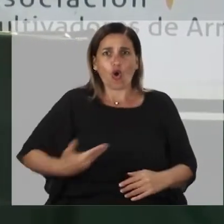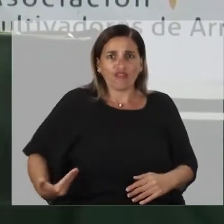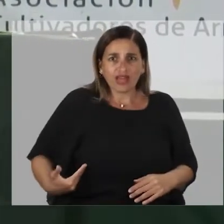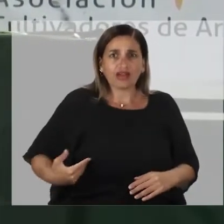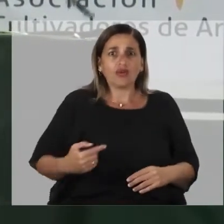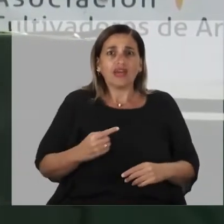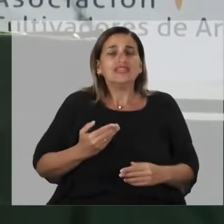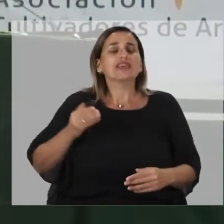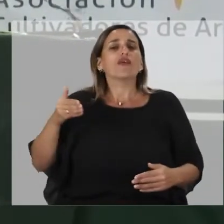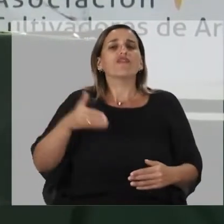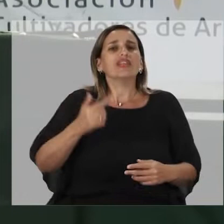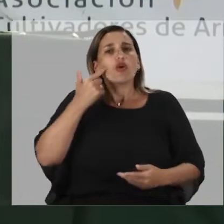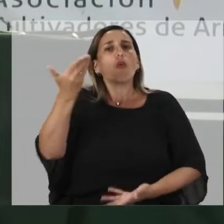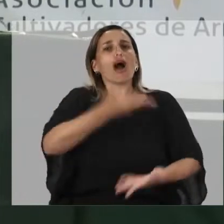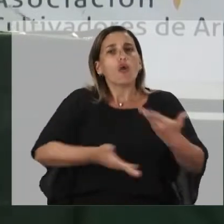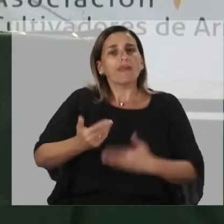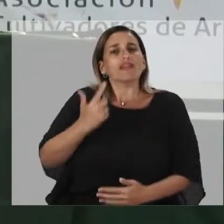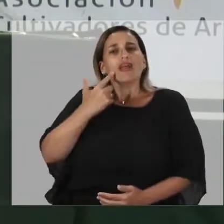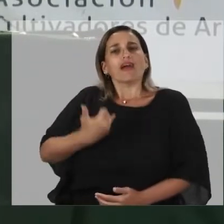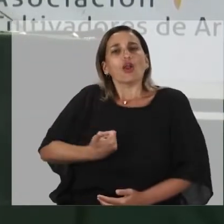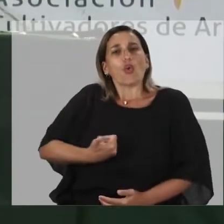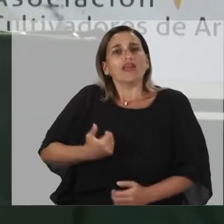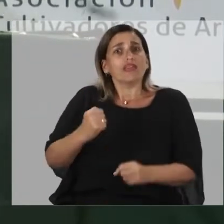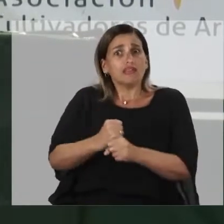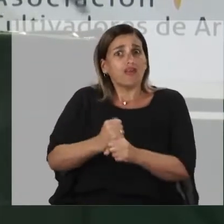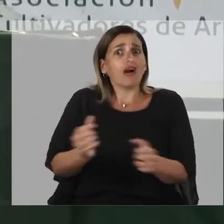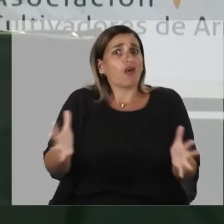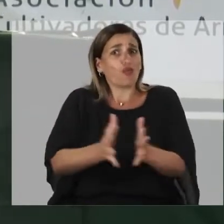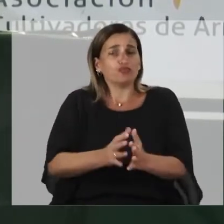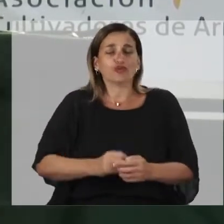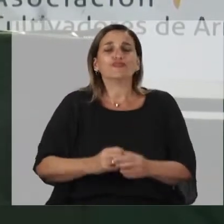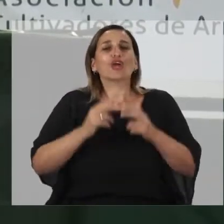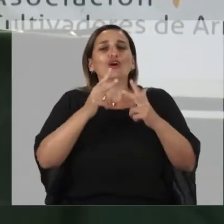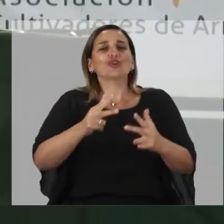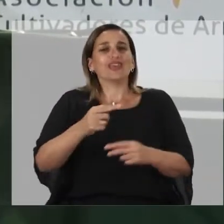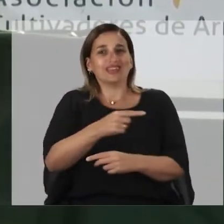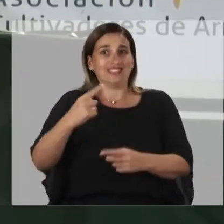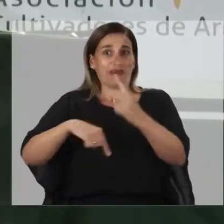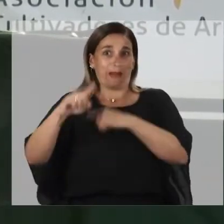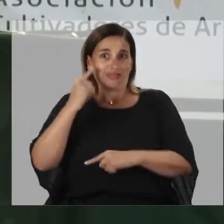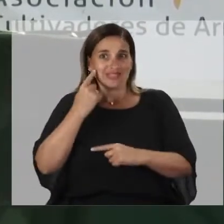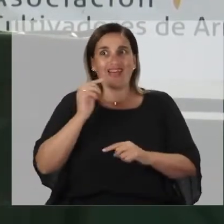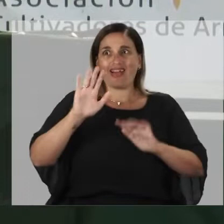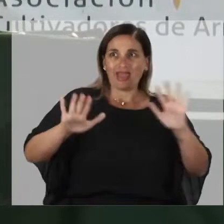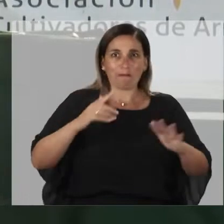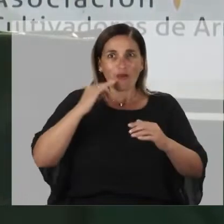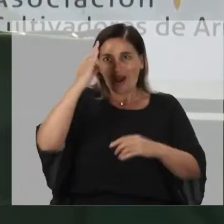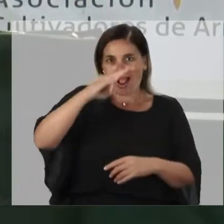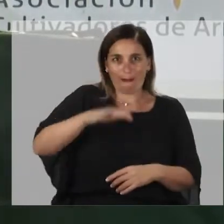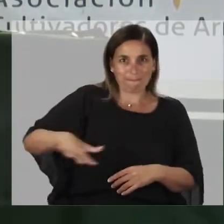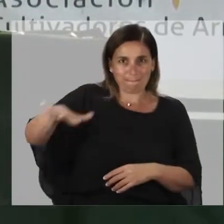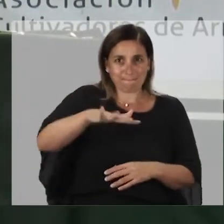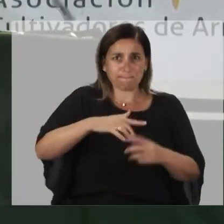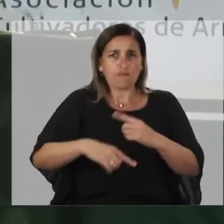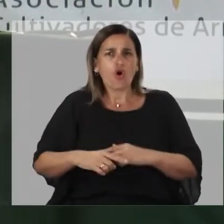a escuchar, es venir a seguir trabajando juntos. Yo decía el otro día en la Expoactiva, ¿no?, que creo que la realidad